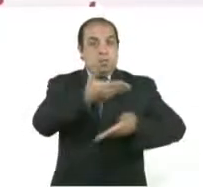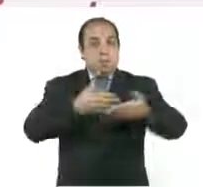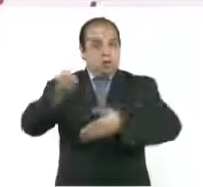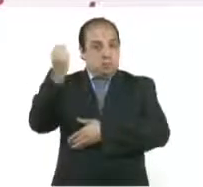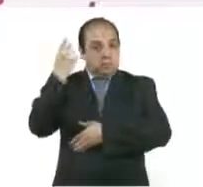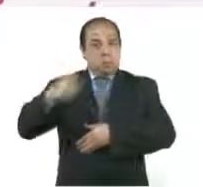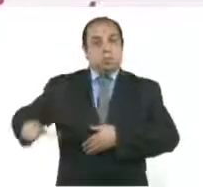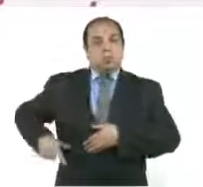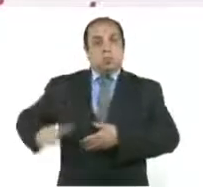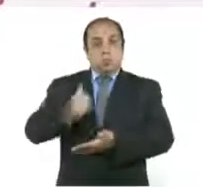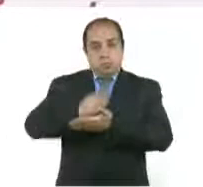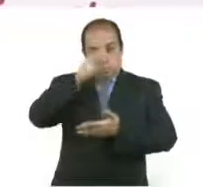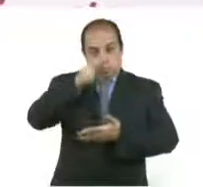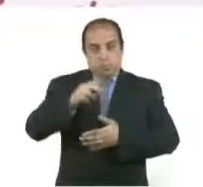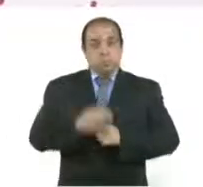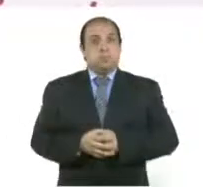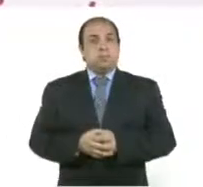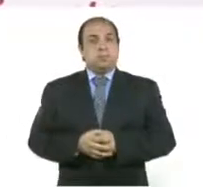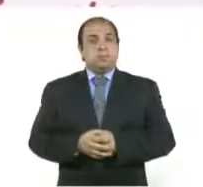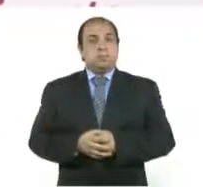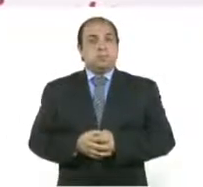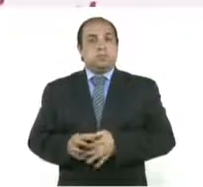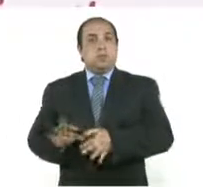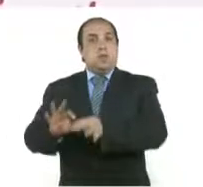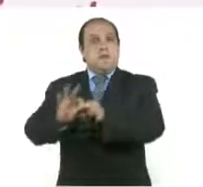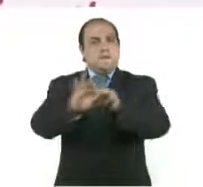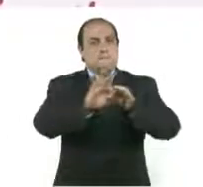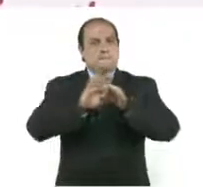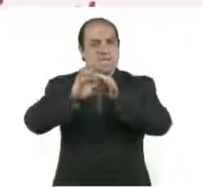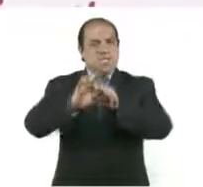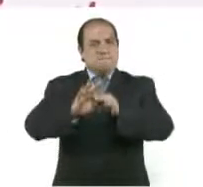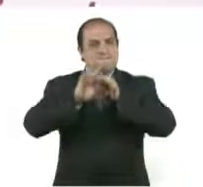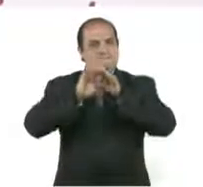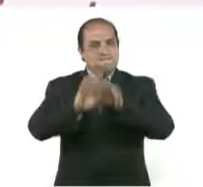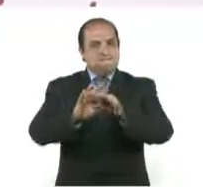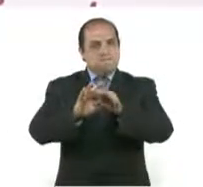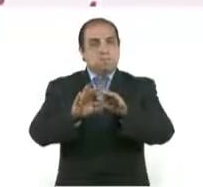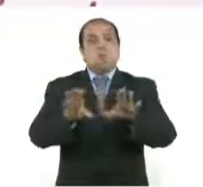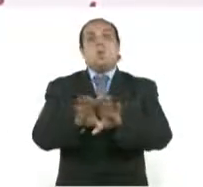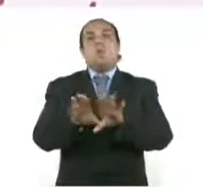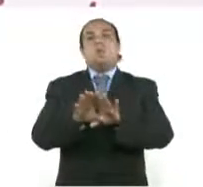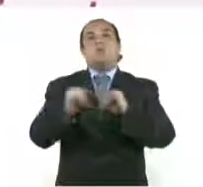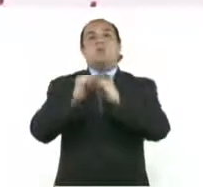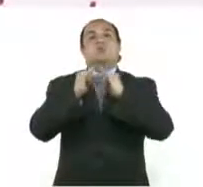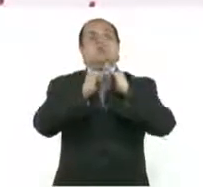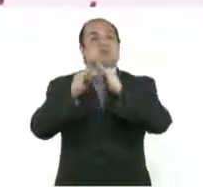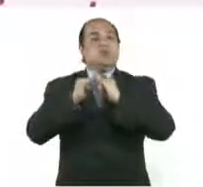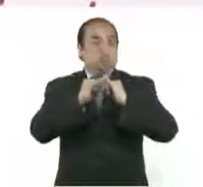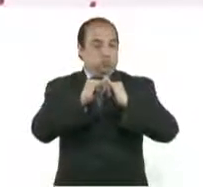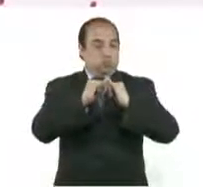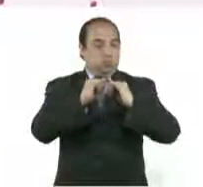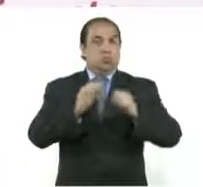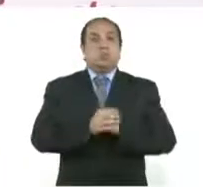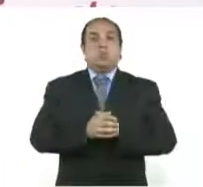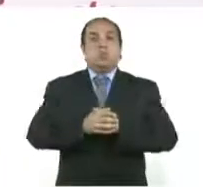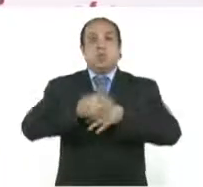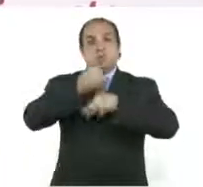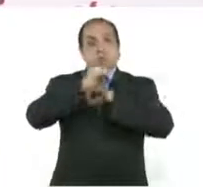de México refuerza una alianza como instancias promotoras de la transformación del